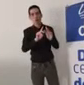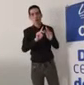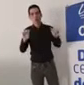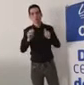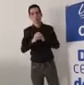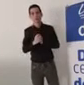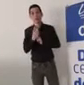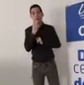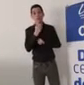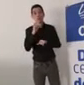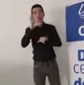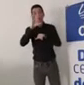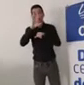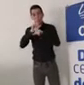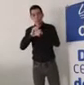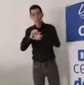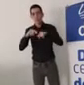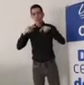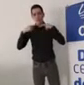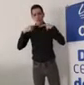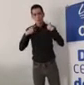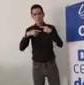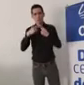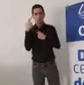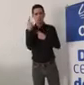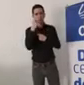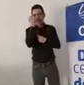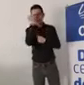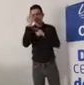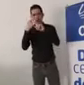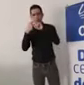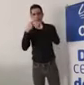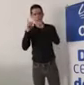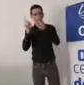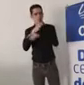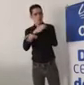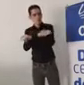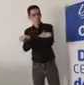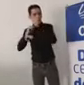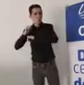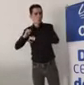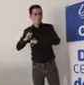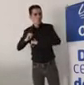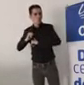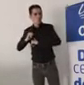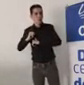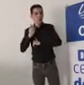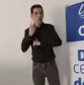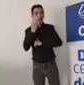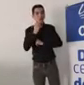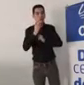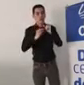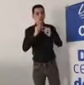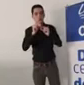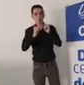alternativas de poder, que no son las tradicionales, puedan florecer y puedan empezarse a hacer contar de una mejor manera en la